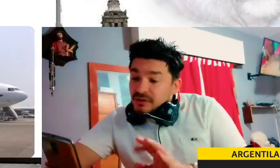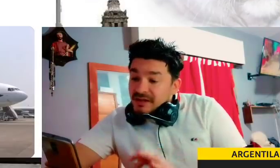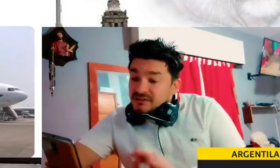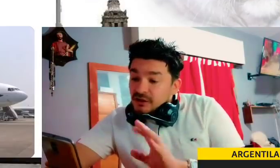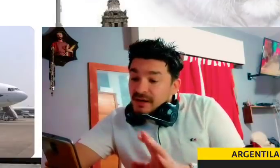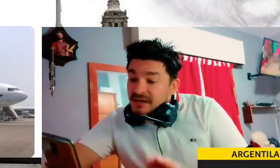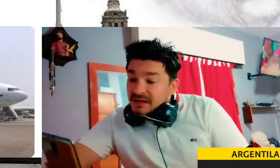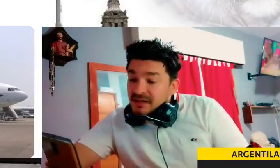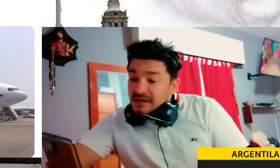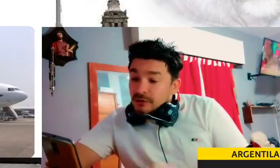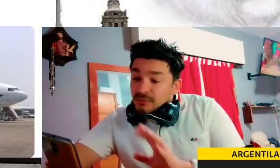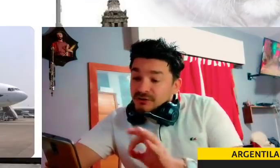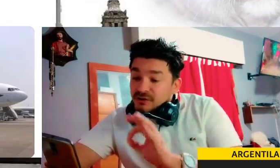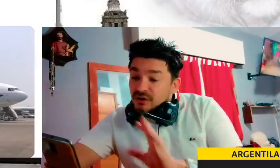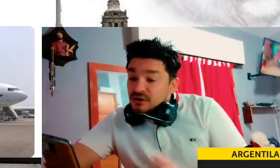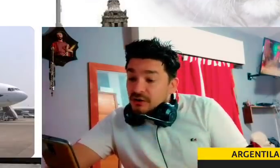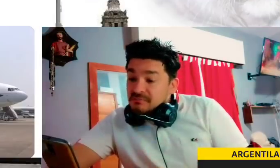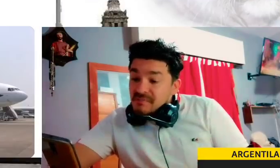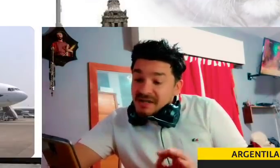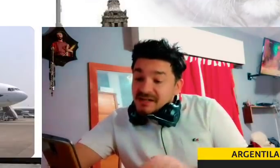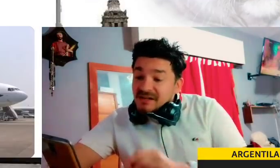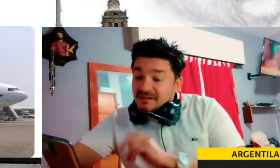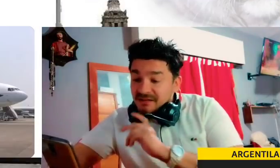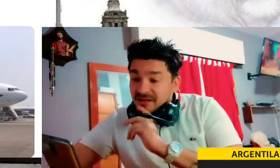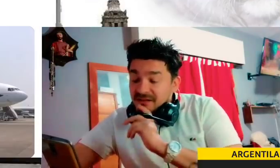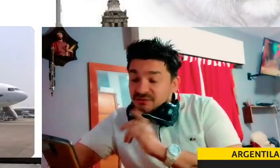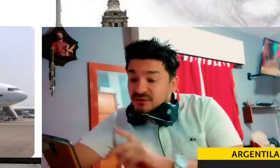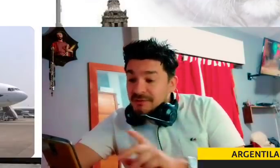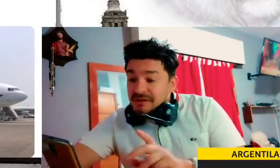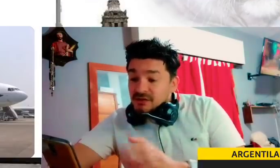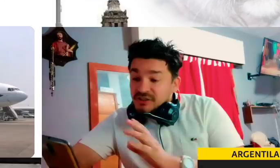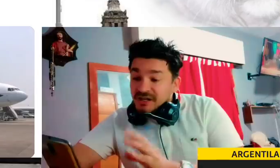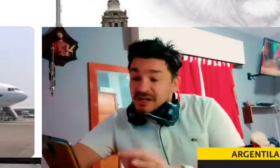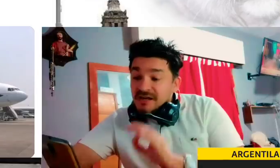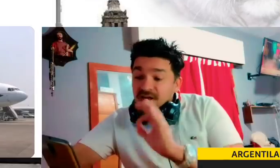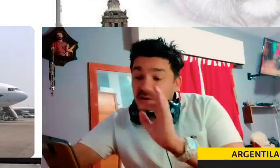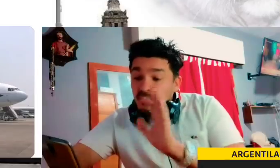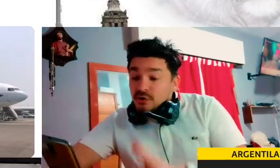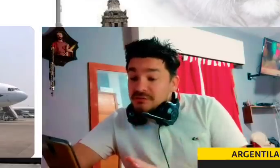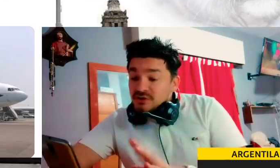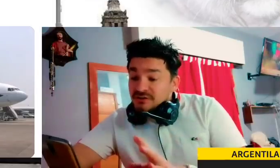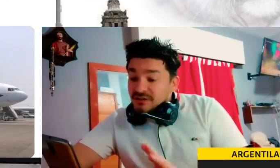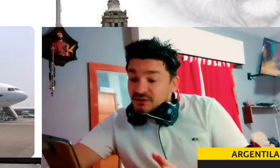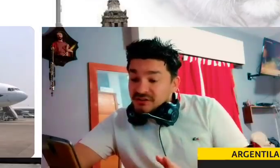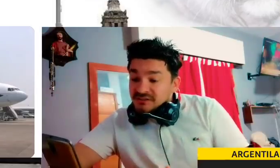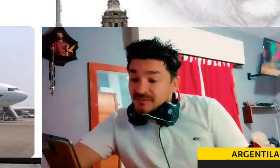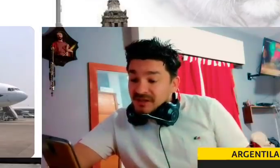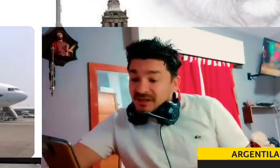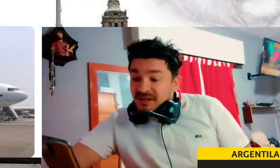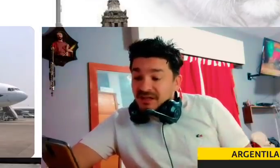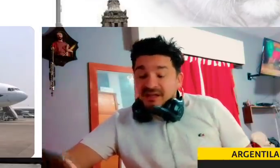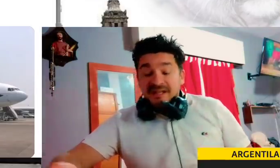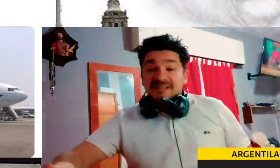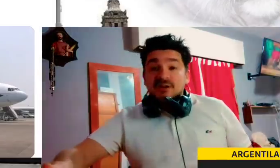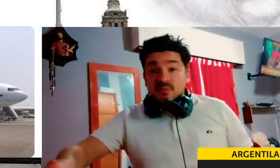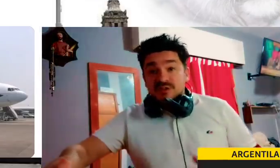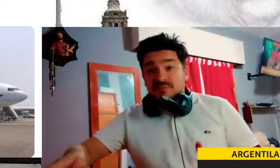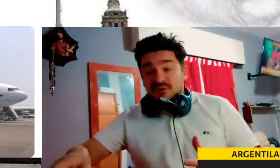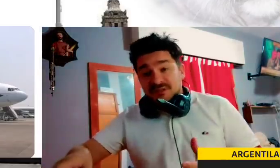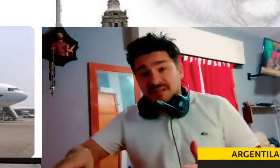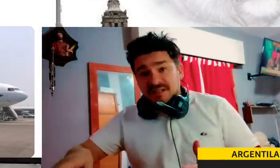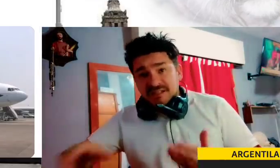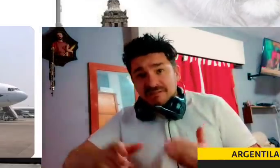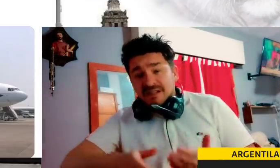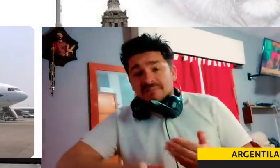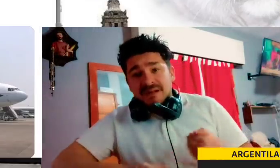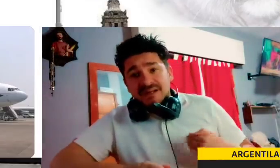de dosis de vacuna de Sinovac en el aeropuerto de Hong Kong. Mañana, en Ciudad de México, llegaría un millón de dosis. Entonces, algo